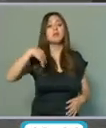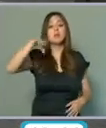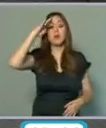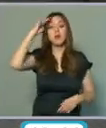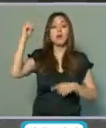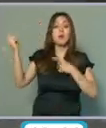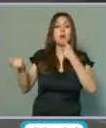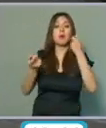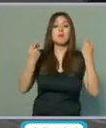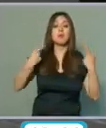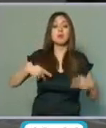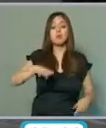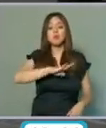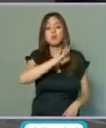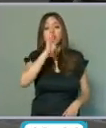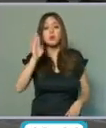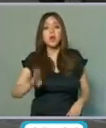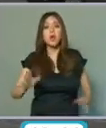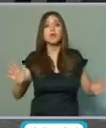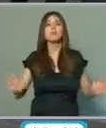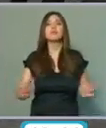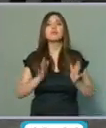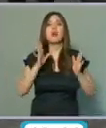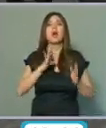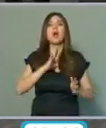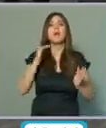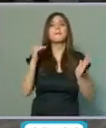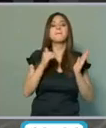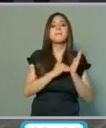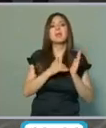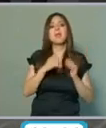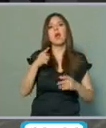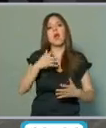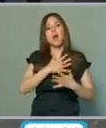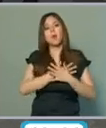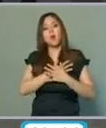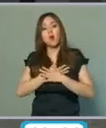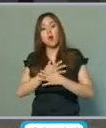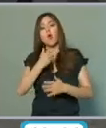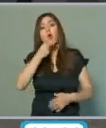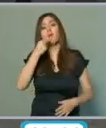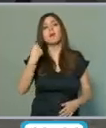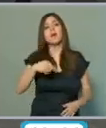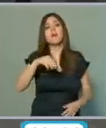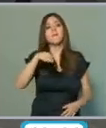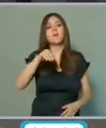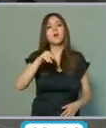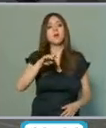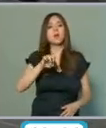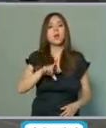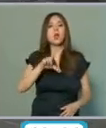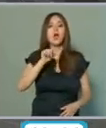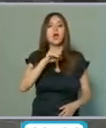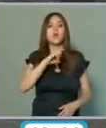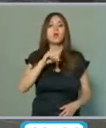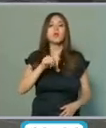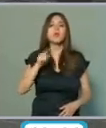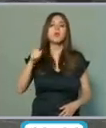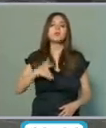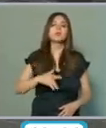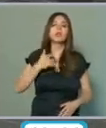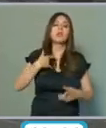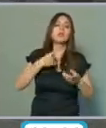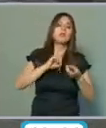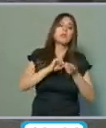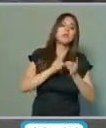fallecido le aparecieron los 1000 amores. O sea que más bien Manuel Acuña pues sufría de depresión y